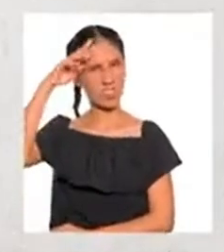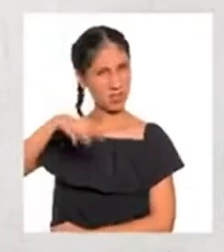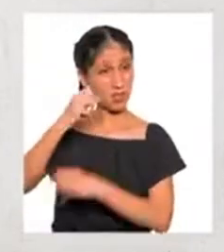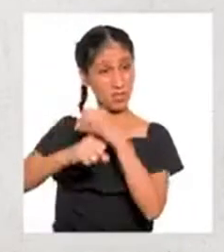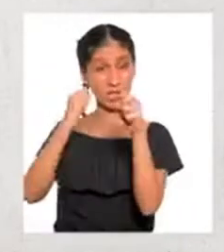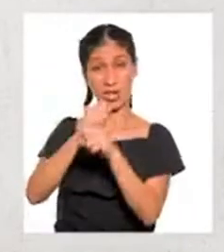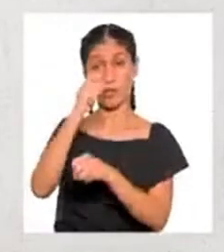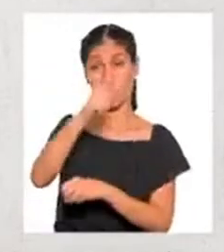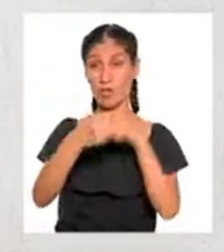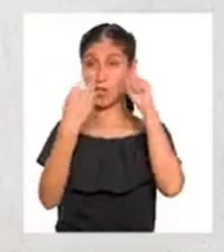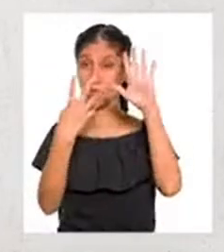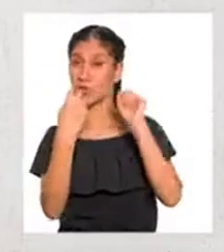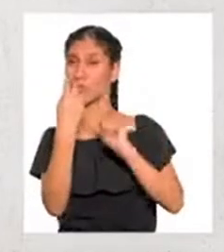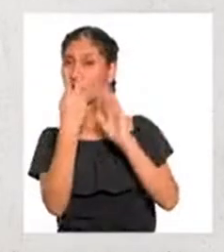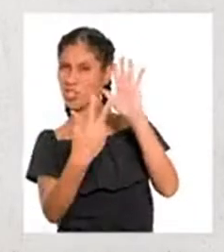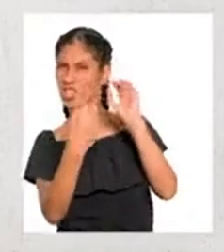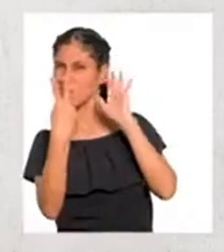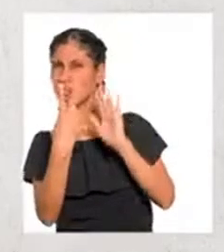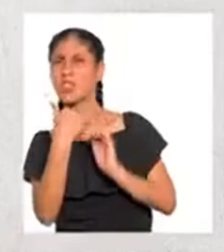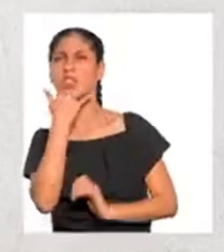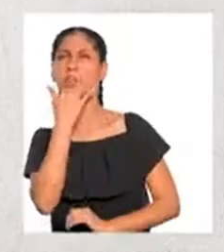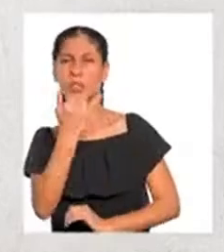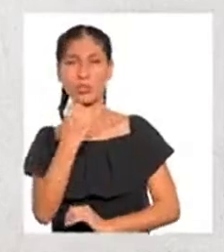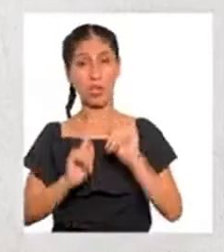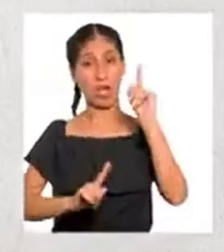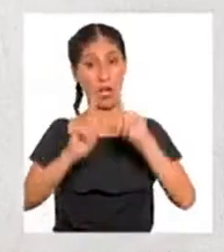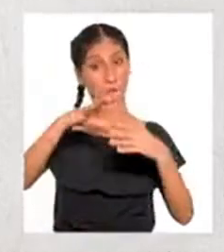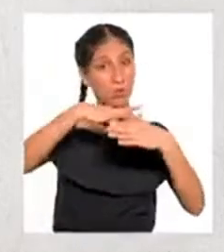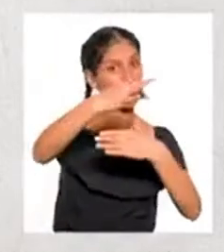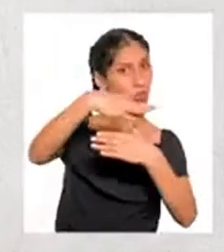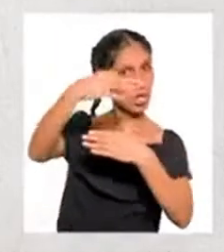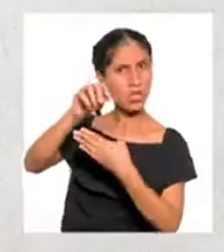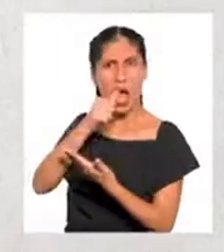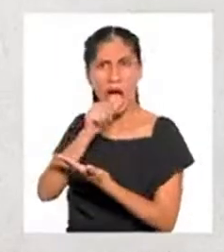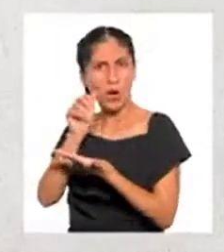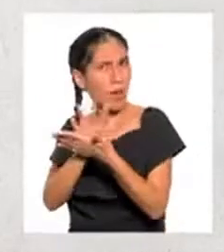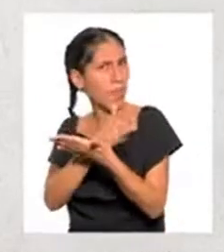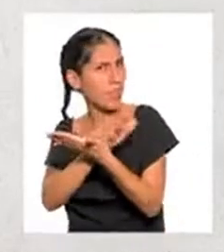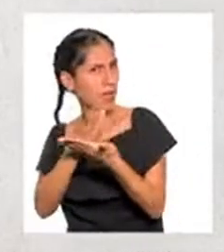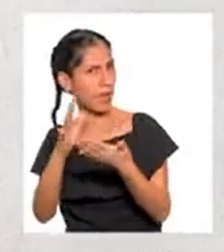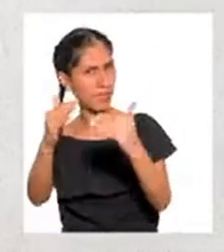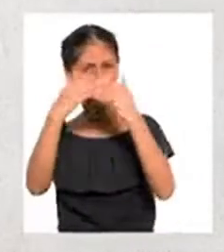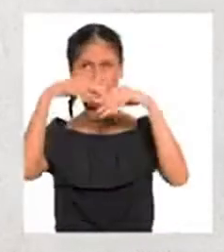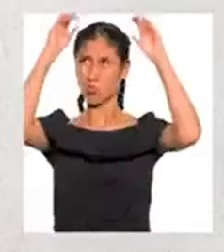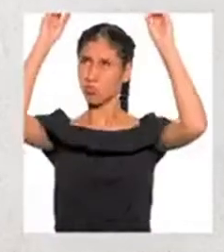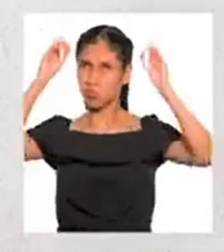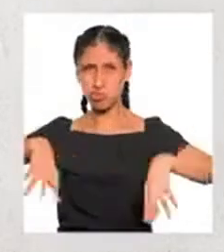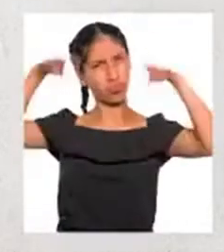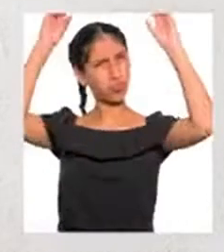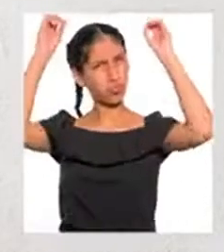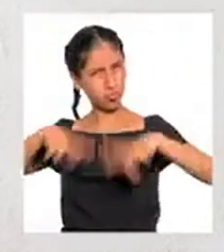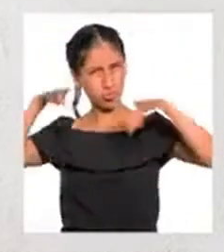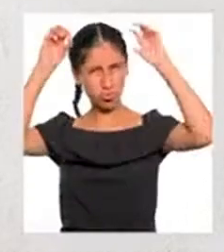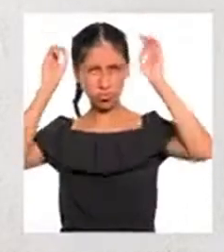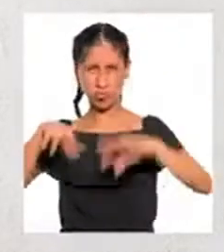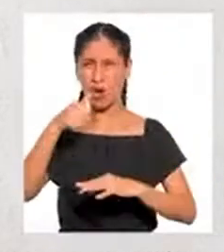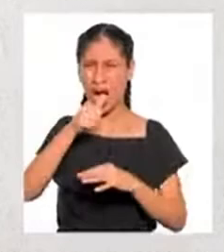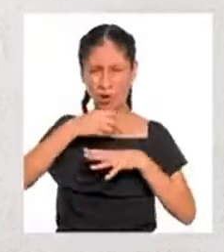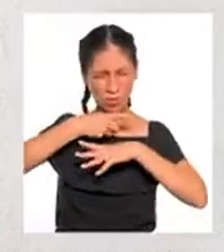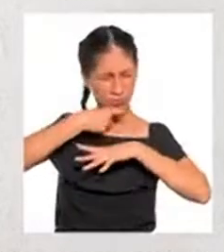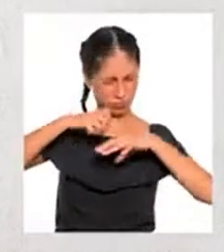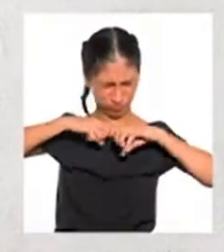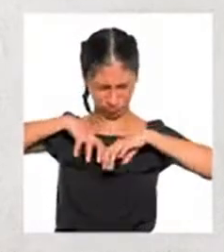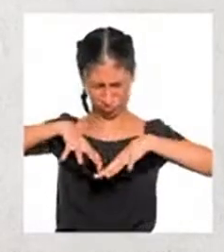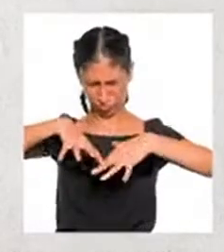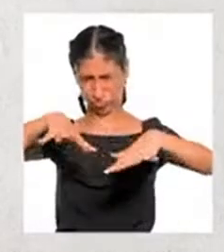las consecuencias fueron que algunas ciudades se quedaron sin agua potable. El exceso de las lluvias generó aguas estancadas. Del